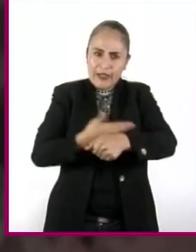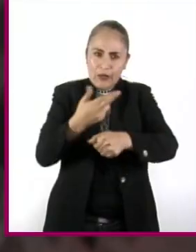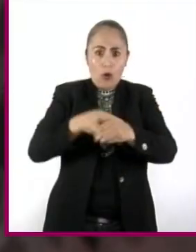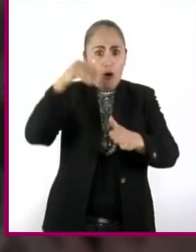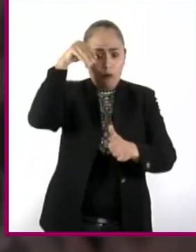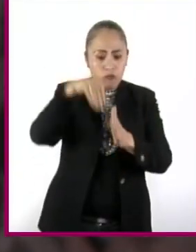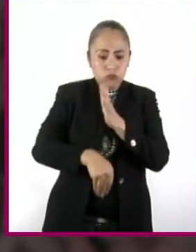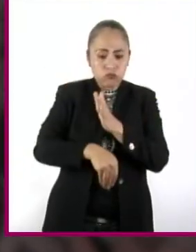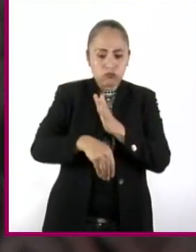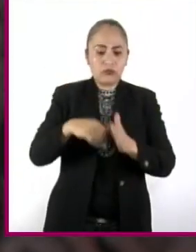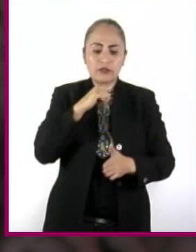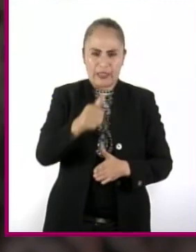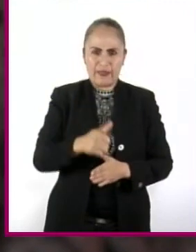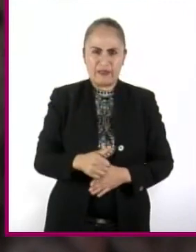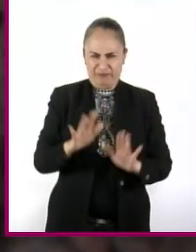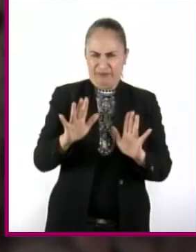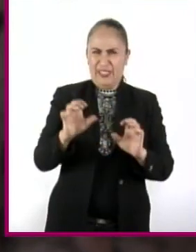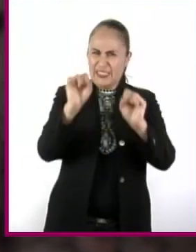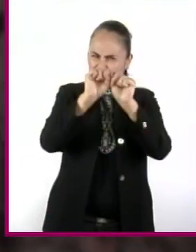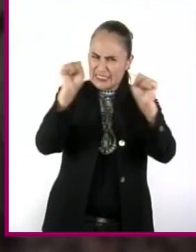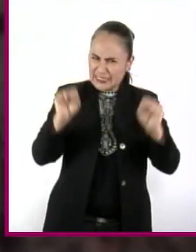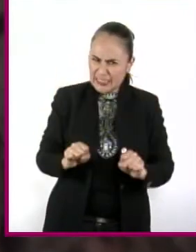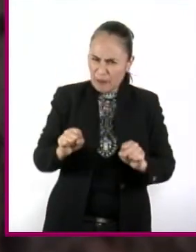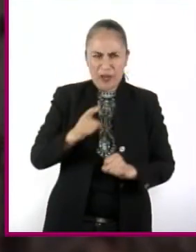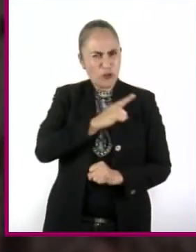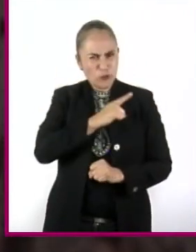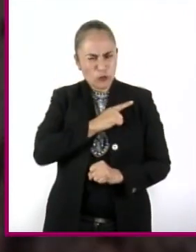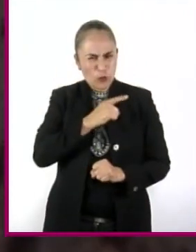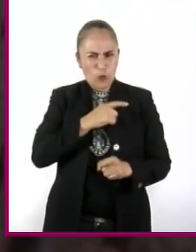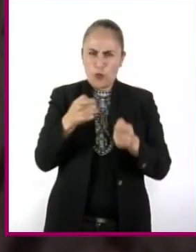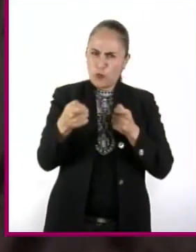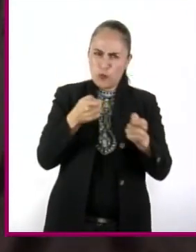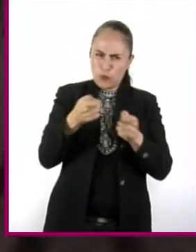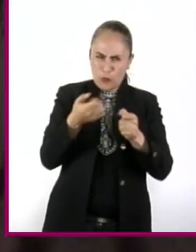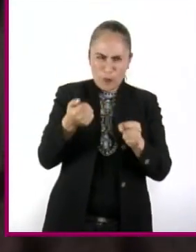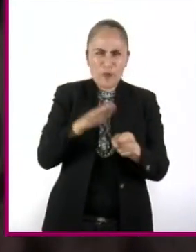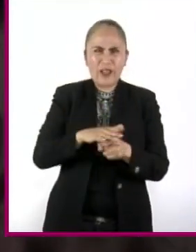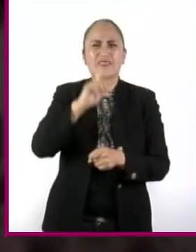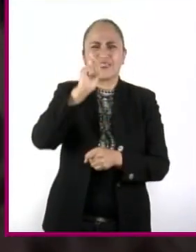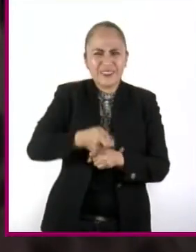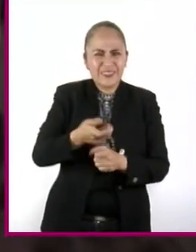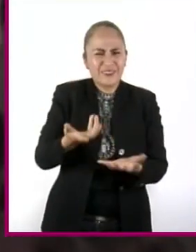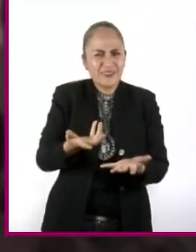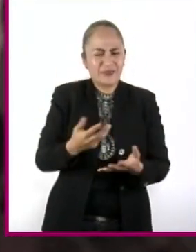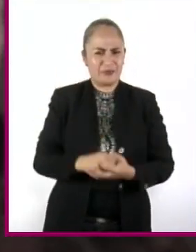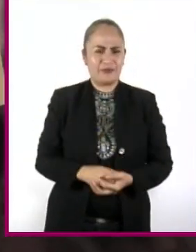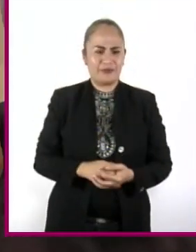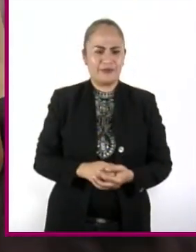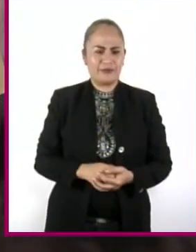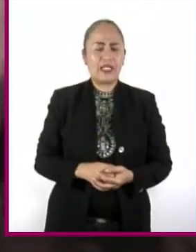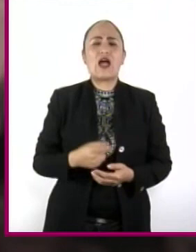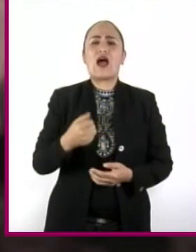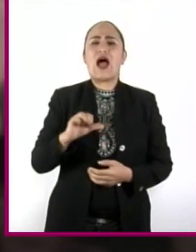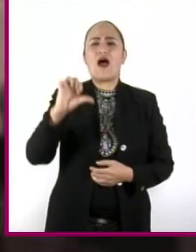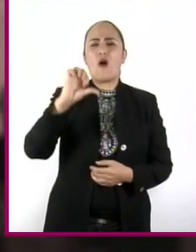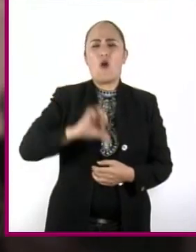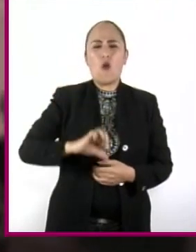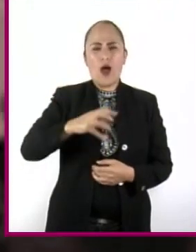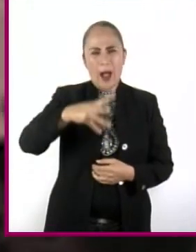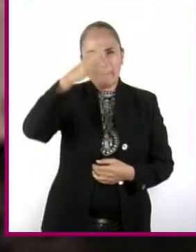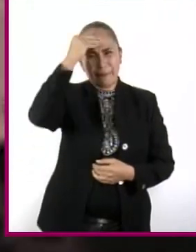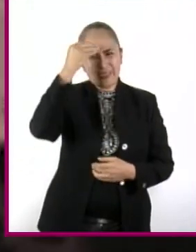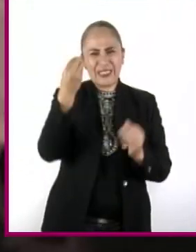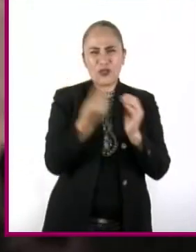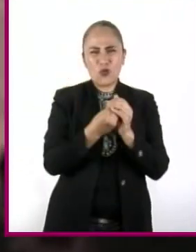declives. ¿Sistema? ¿Autoorganización? ¿De qué hablas, Memo? Hablo de lo que aprendimos en la clase de